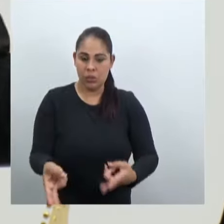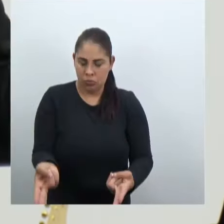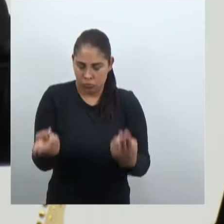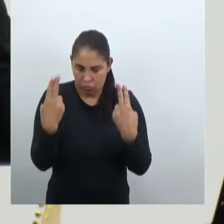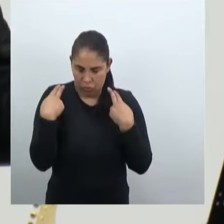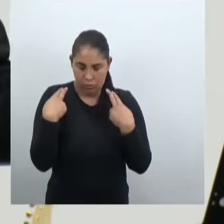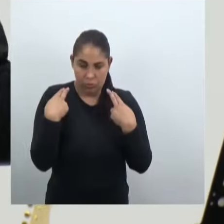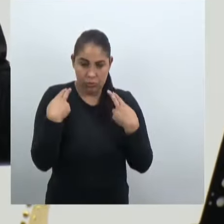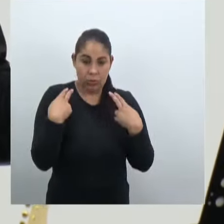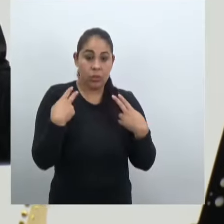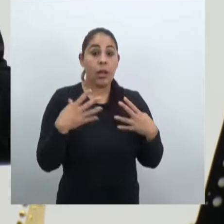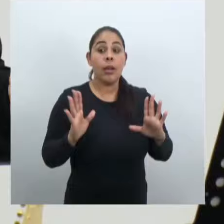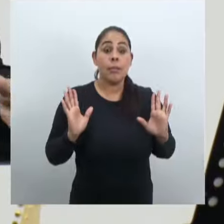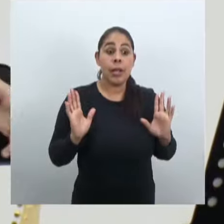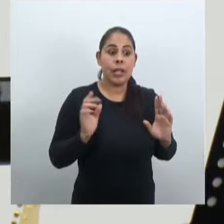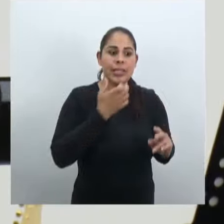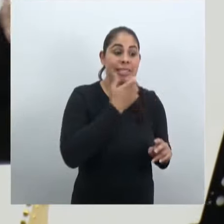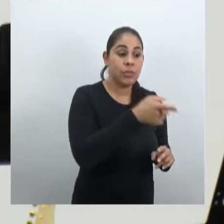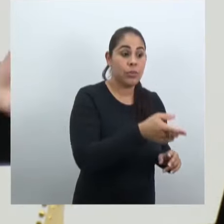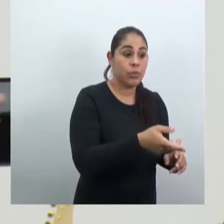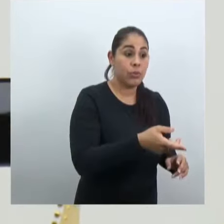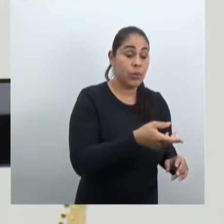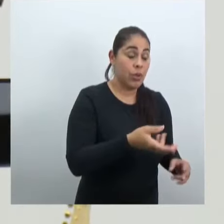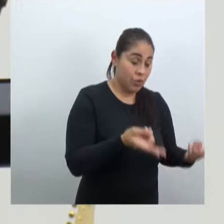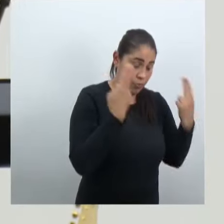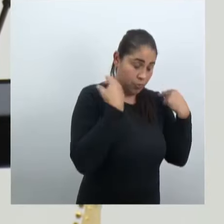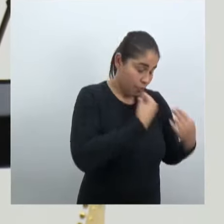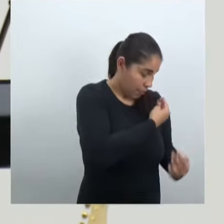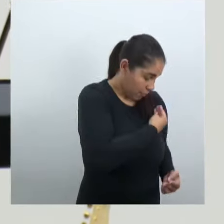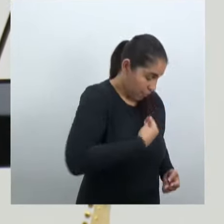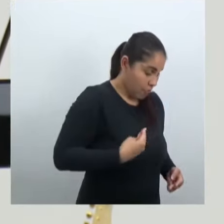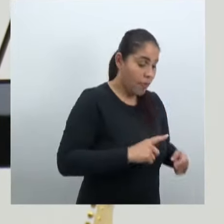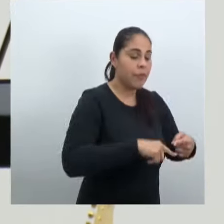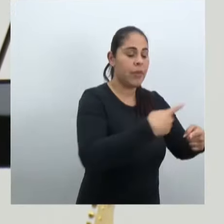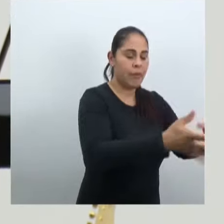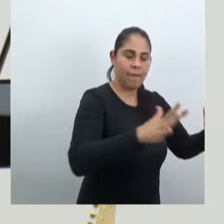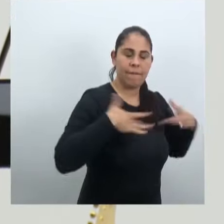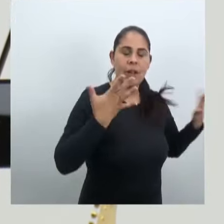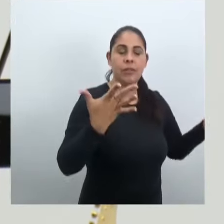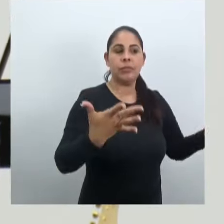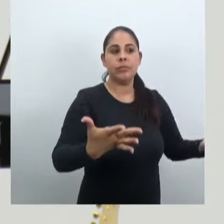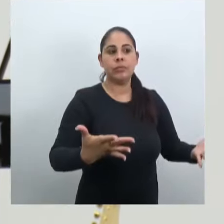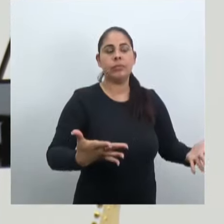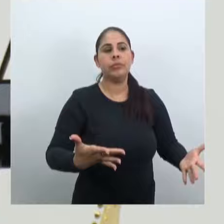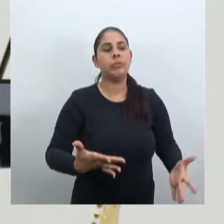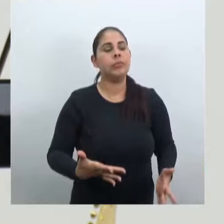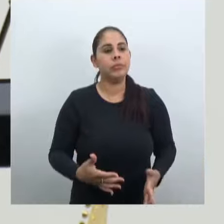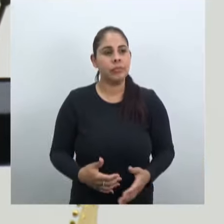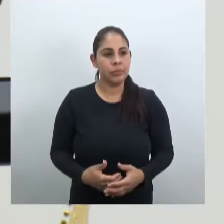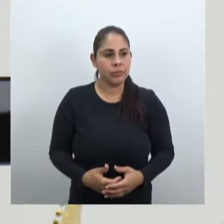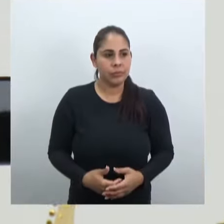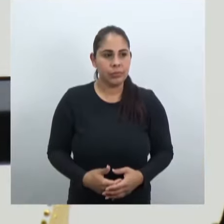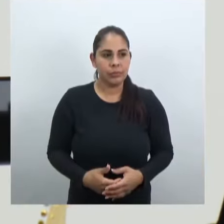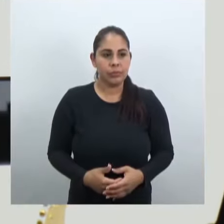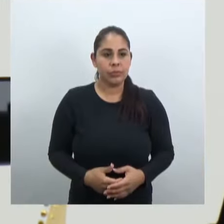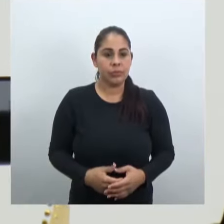humillara, uno mismo humilla, ¿será qué? Enaltecido. Os pido por favor, queridos,